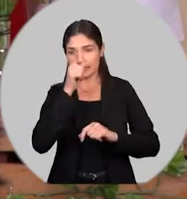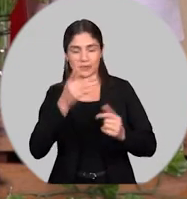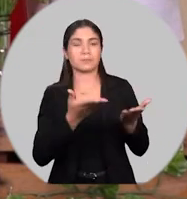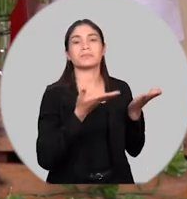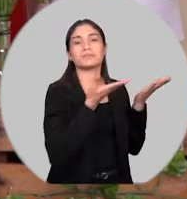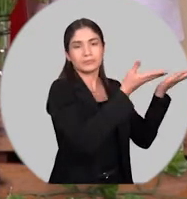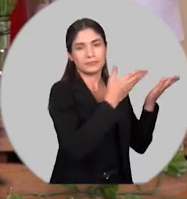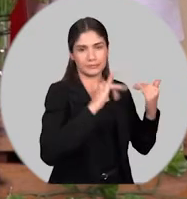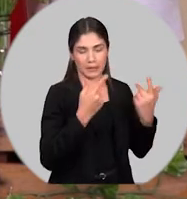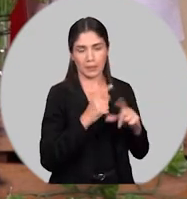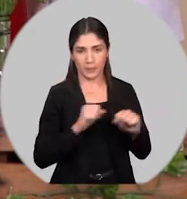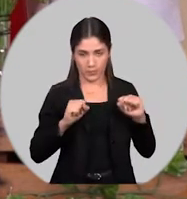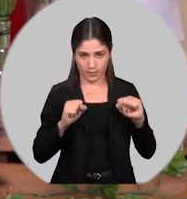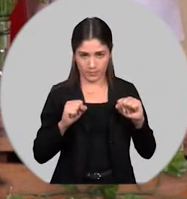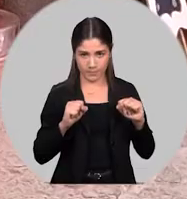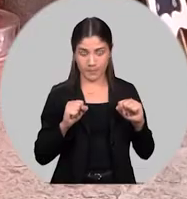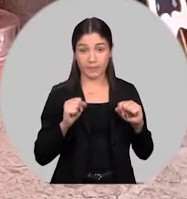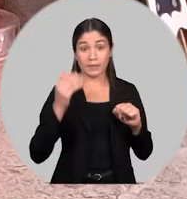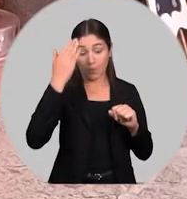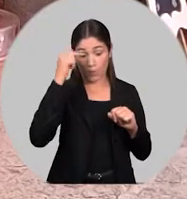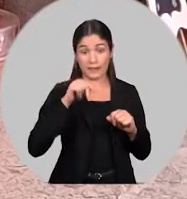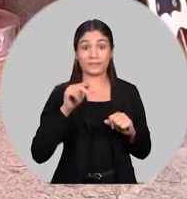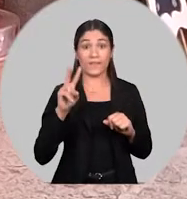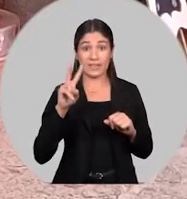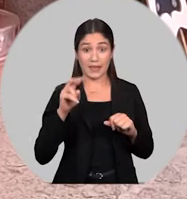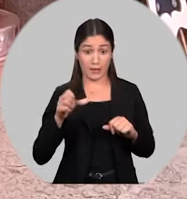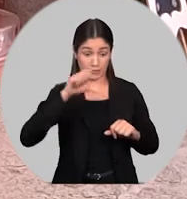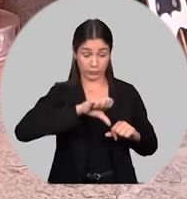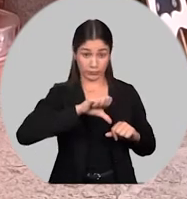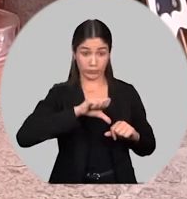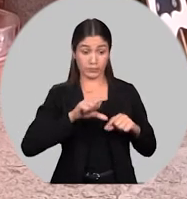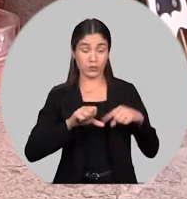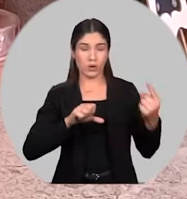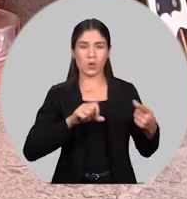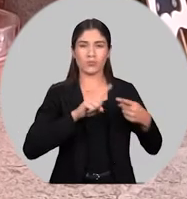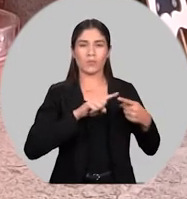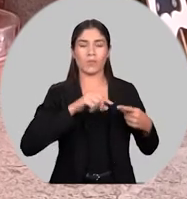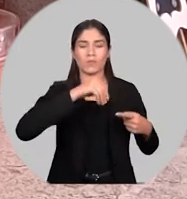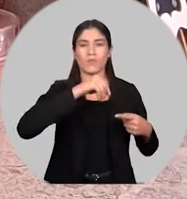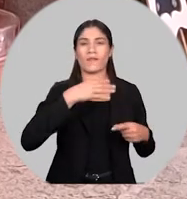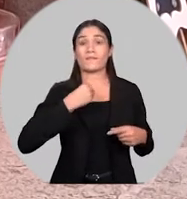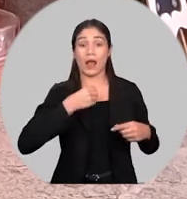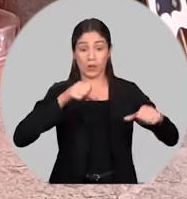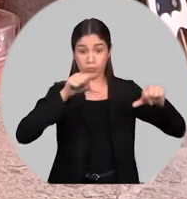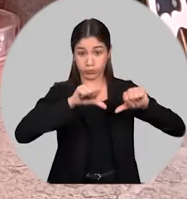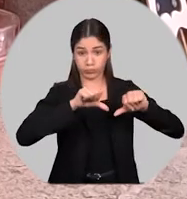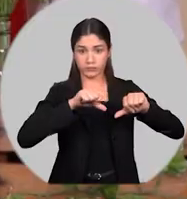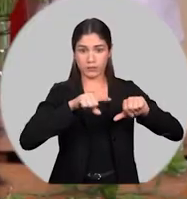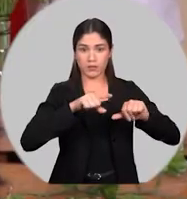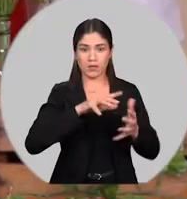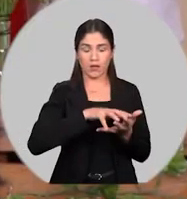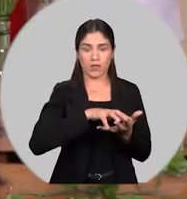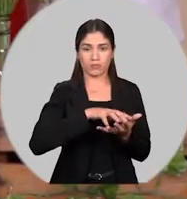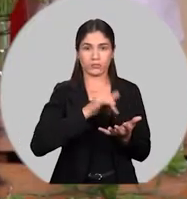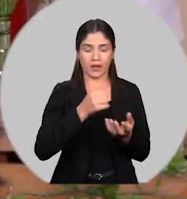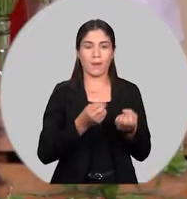ya vamos calentando el horno para que cuando le pongamos el vinagre de alcohol con el bicarbonato, vemos